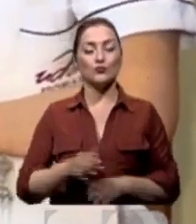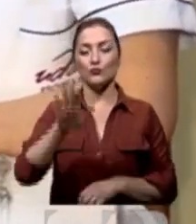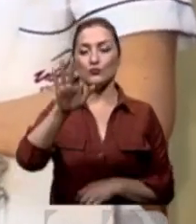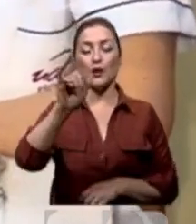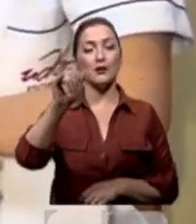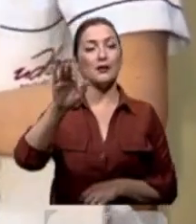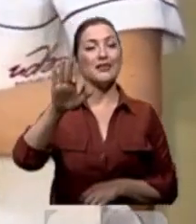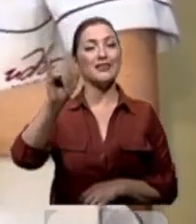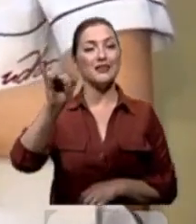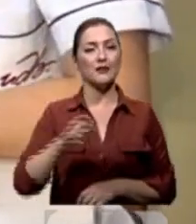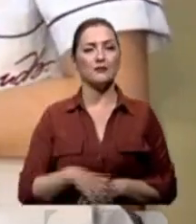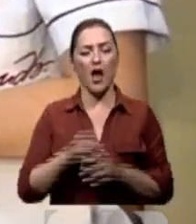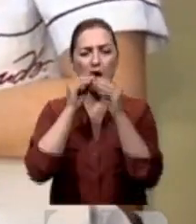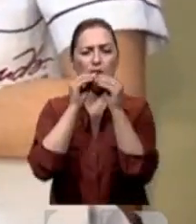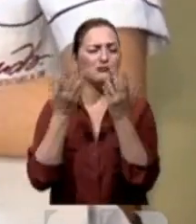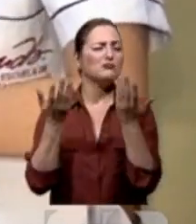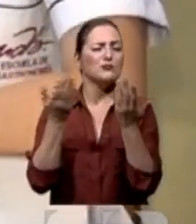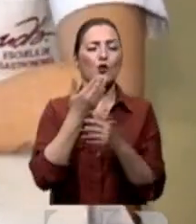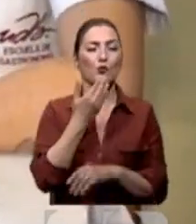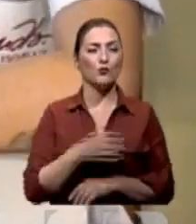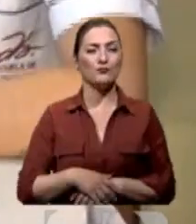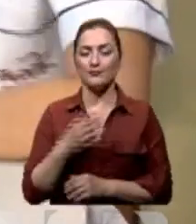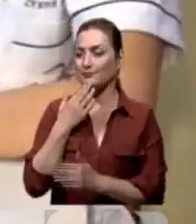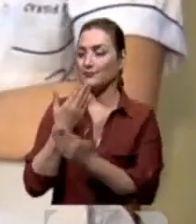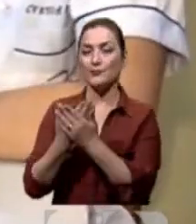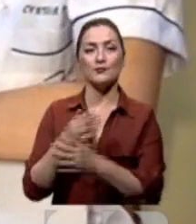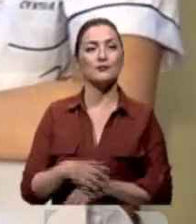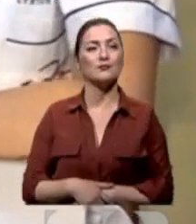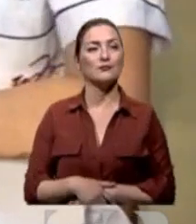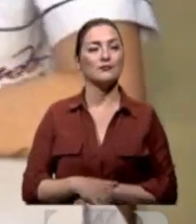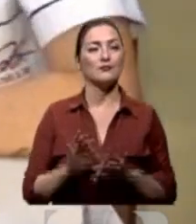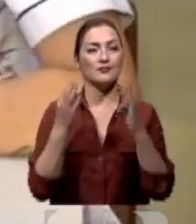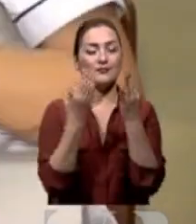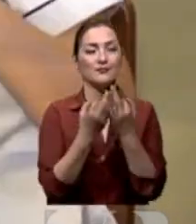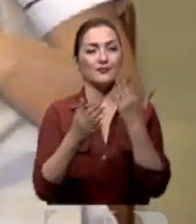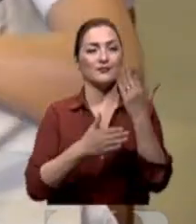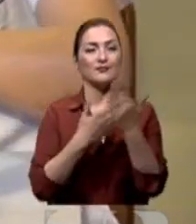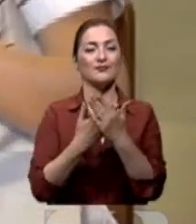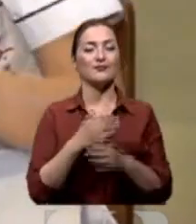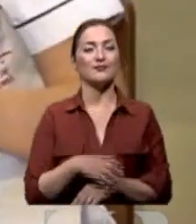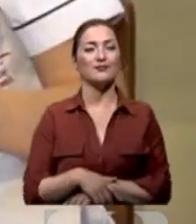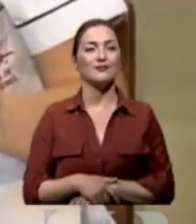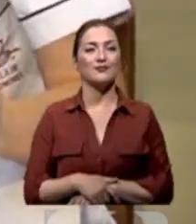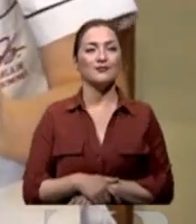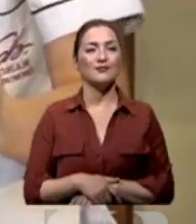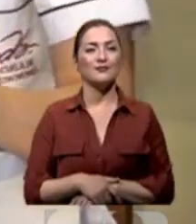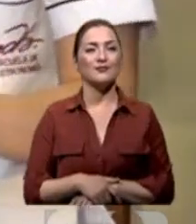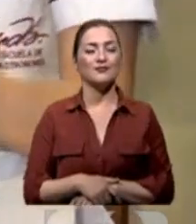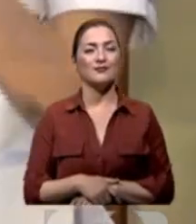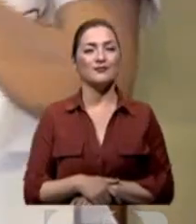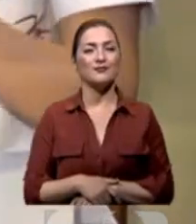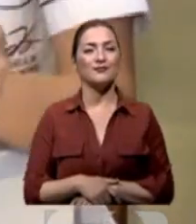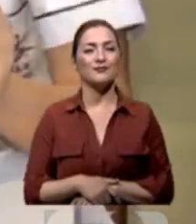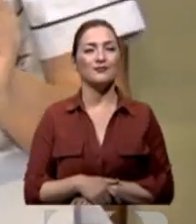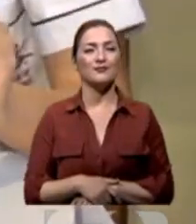Titi, cuéntanos cómo encontraste esta guagua de pan. Gracias, Steffi, gracias a la familia de Atavío. Solo consideraciones, la